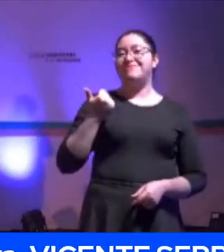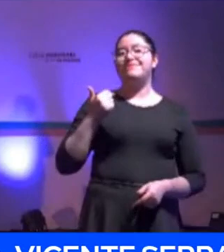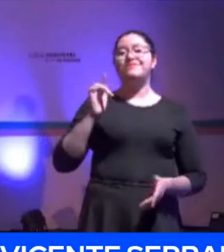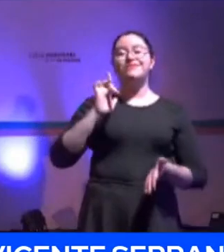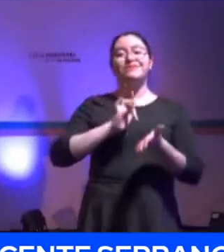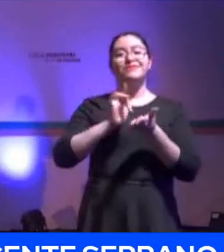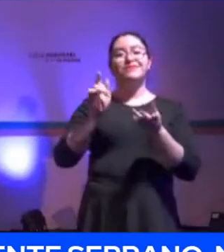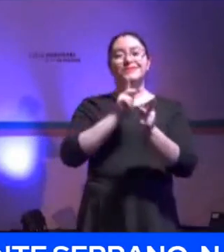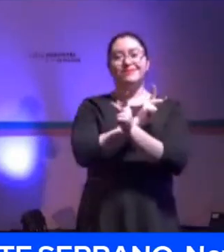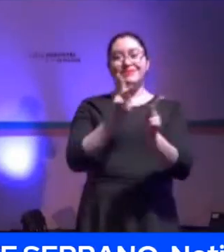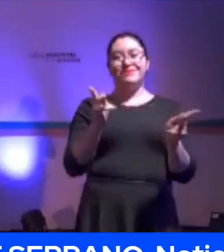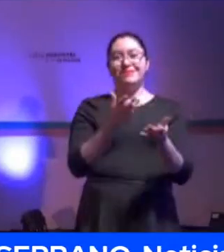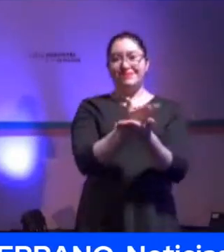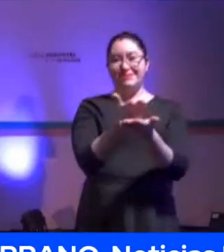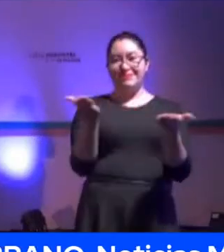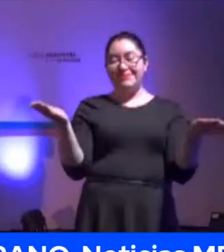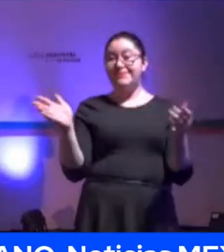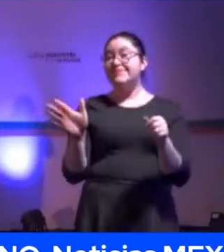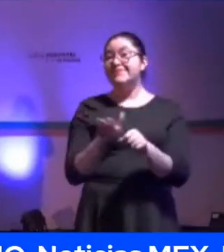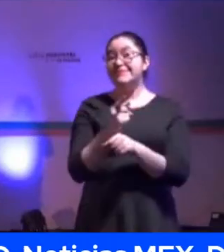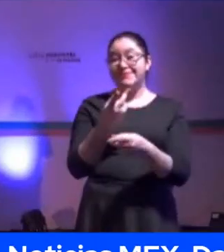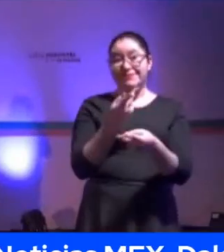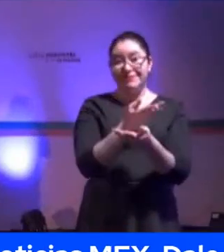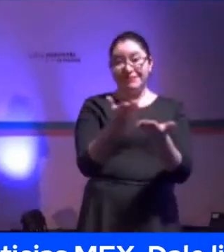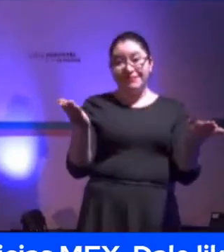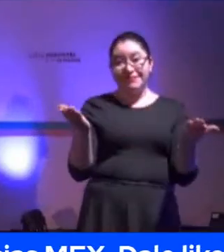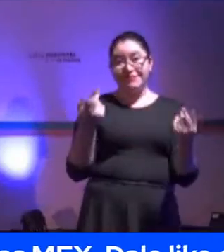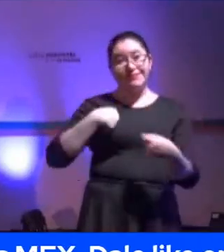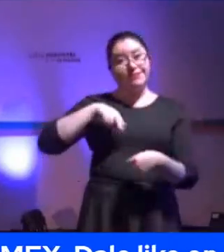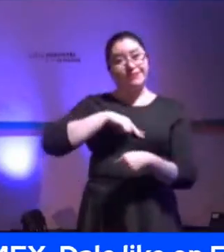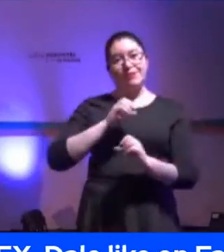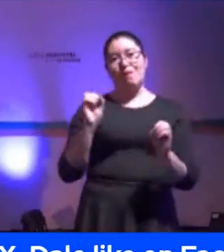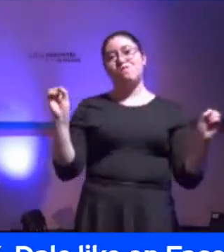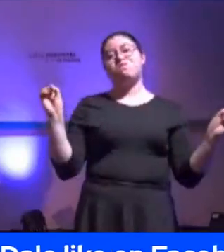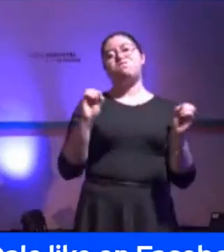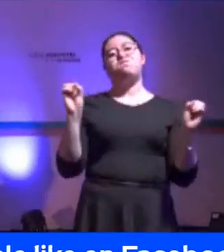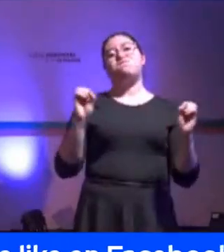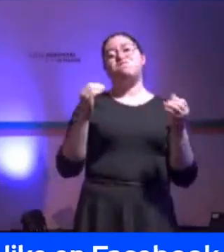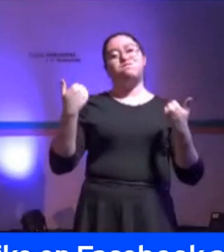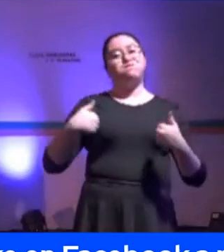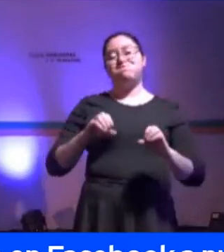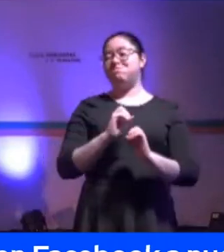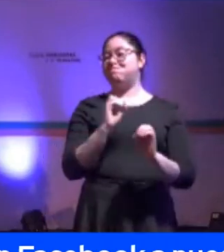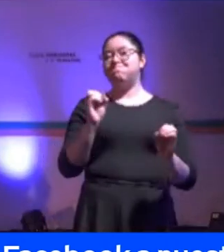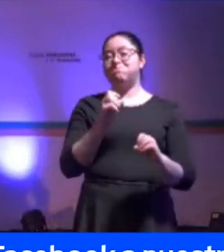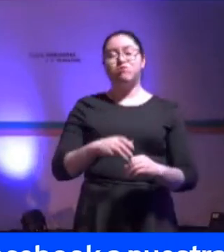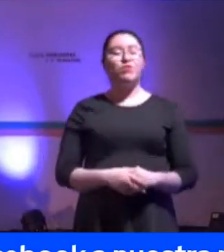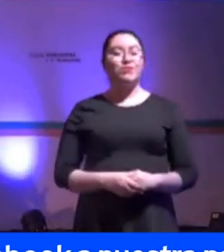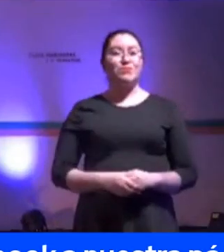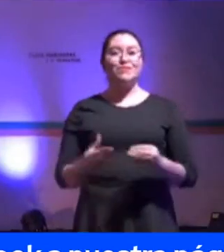a todos ustedes, porque sin ustedes, nosotros no somos nada. Muchas gracias. Eso.